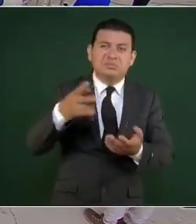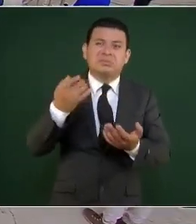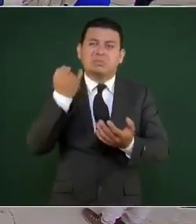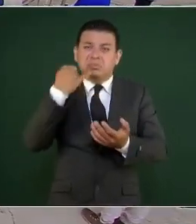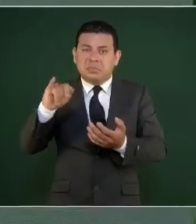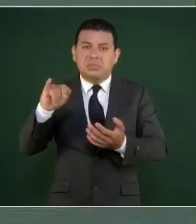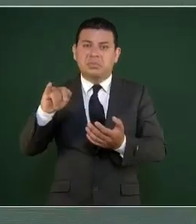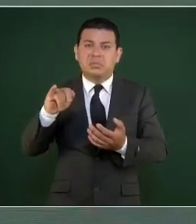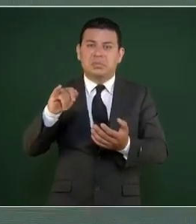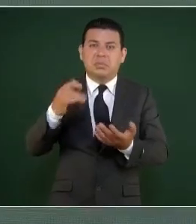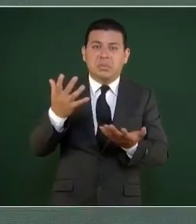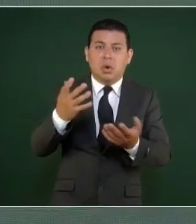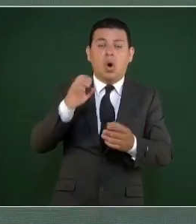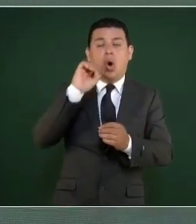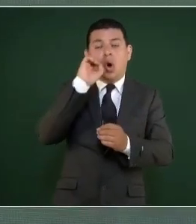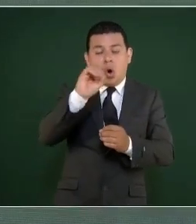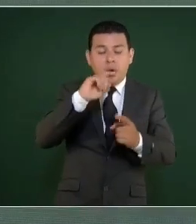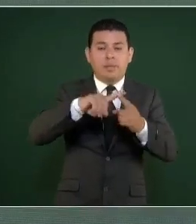o